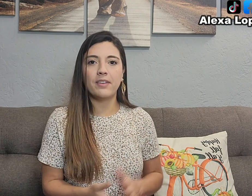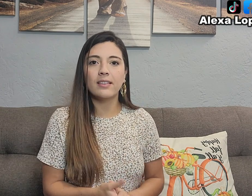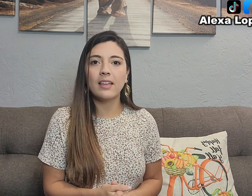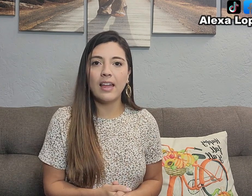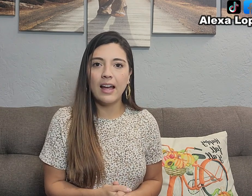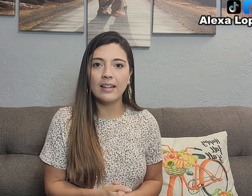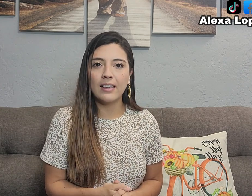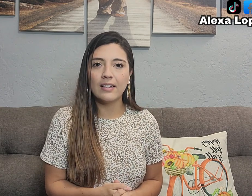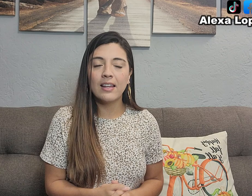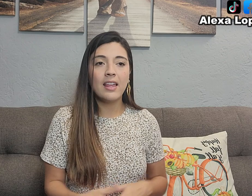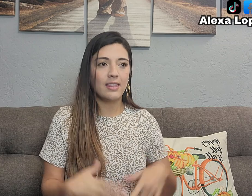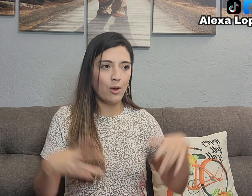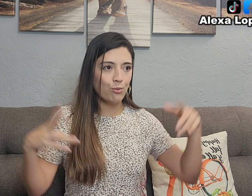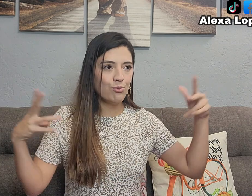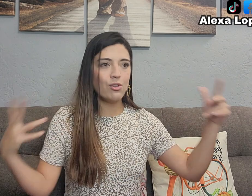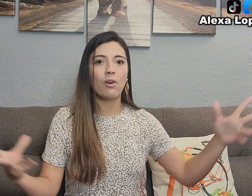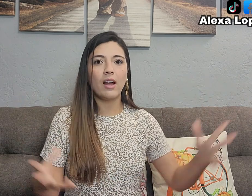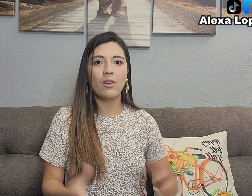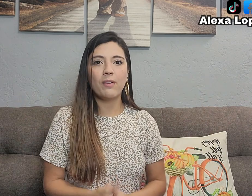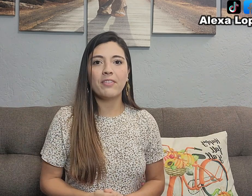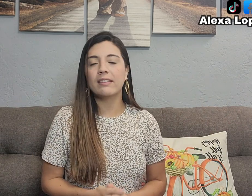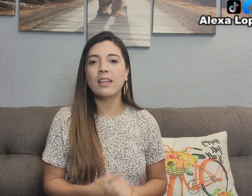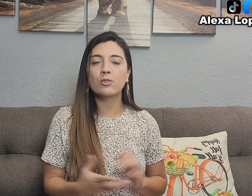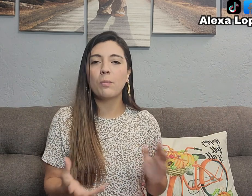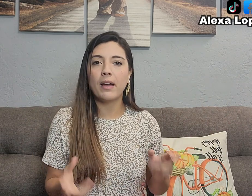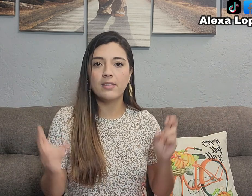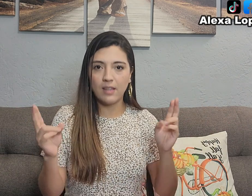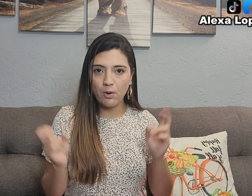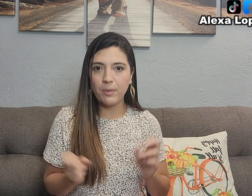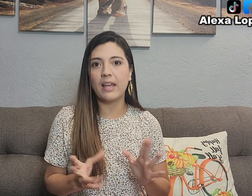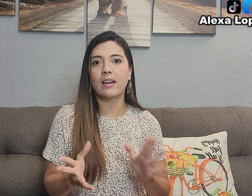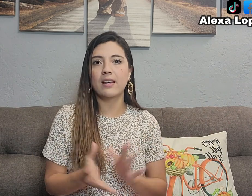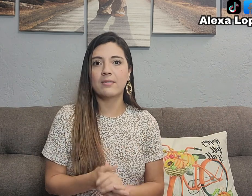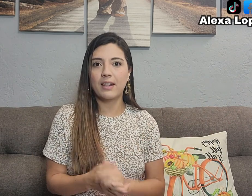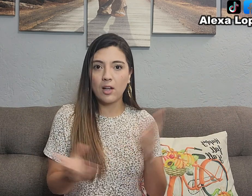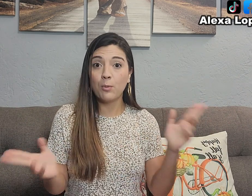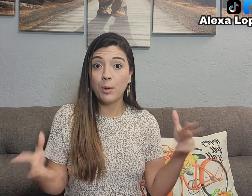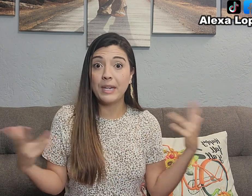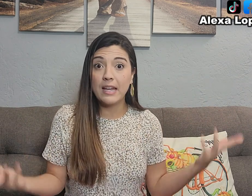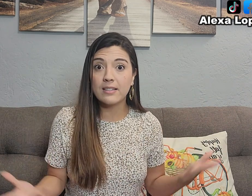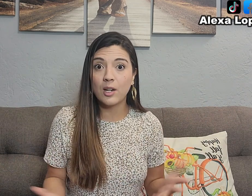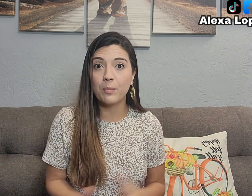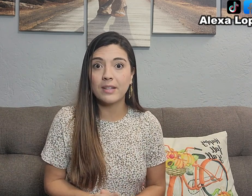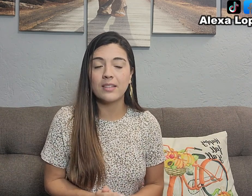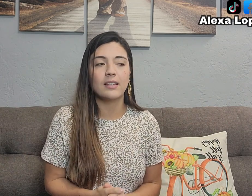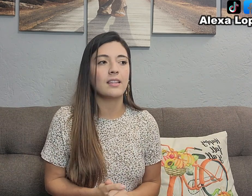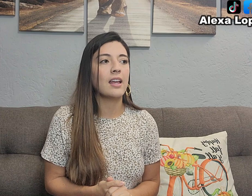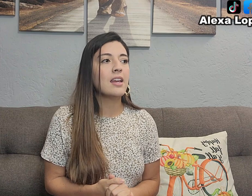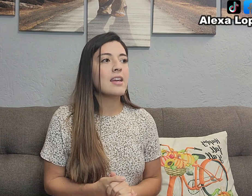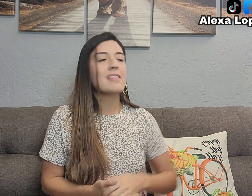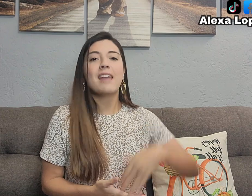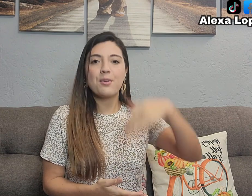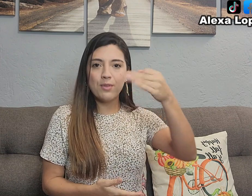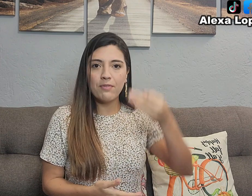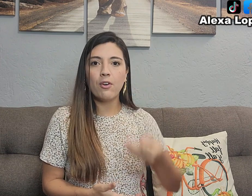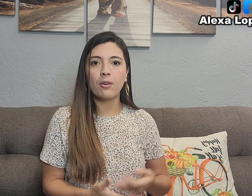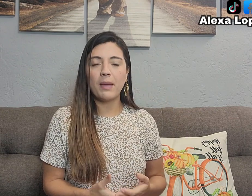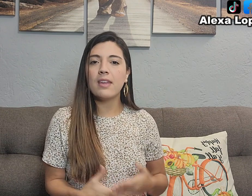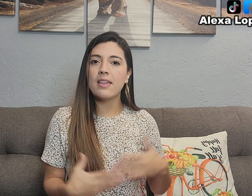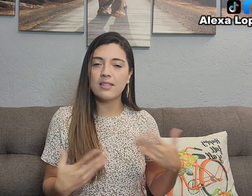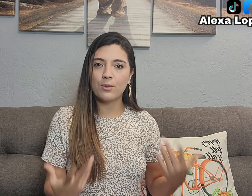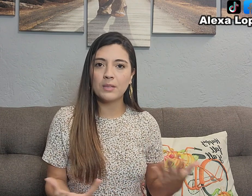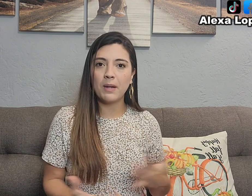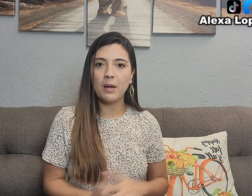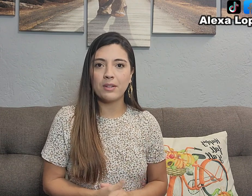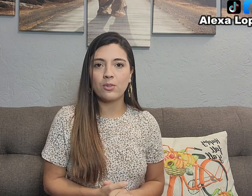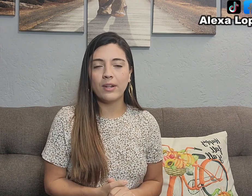pararse enfrente de alguien, de un zócalo, enfrente de su país que gobierna, ¿verdad? Como debería hacerlo un presidente, dar un informe